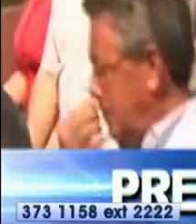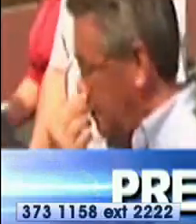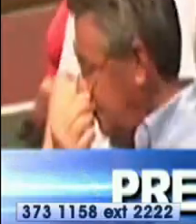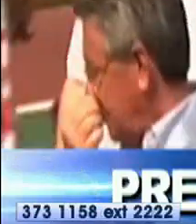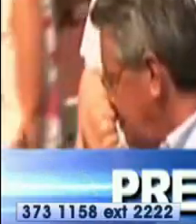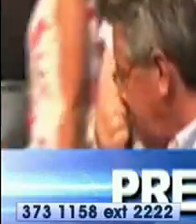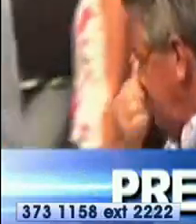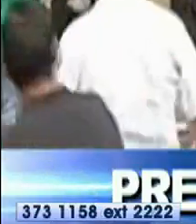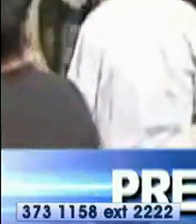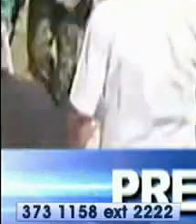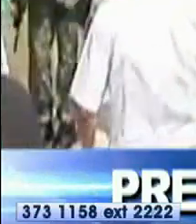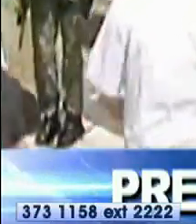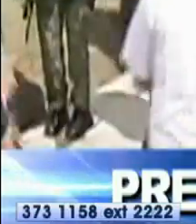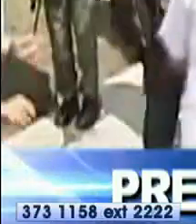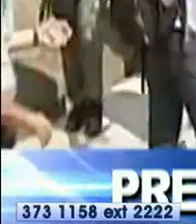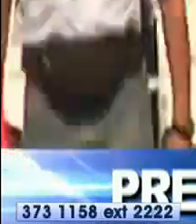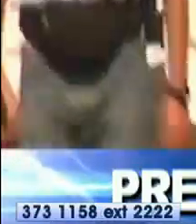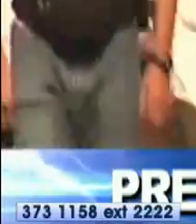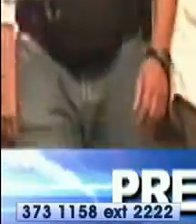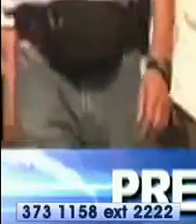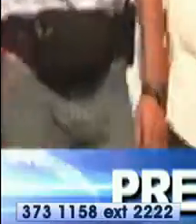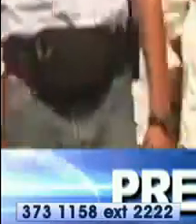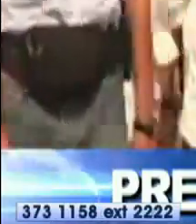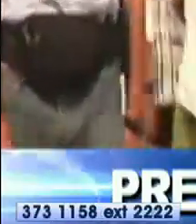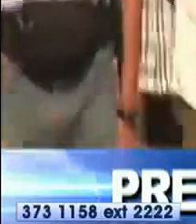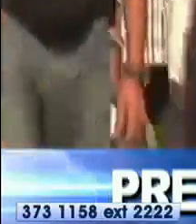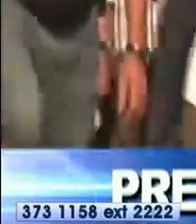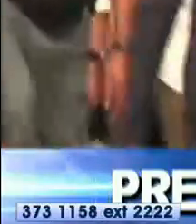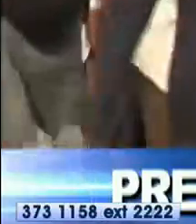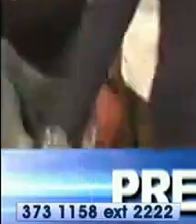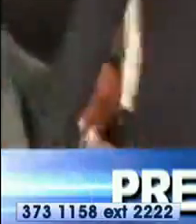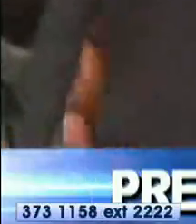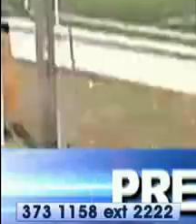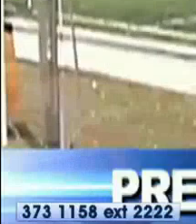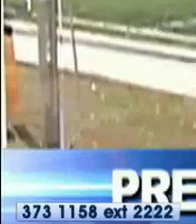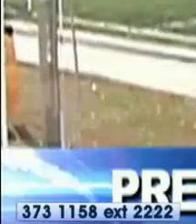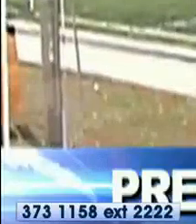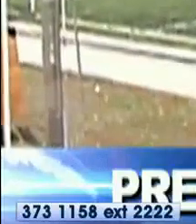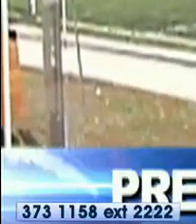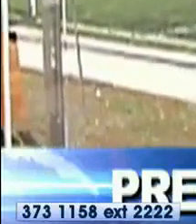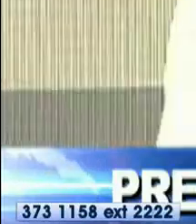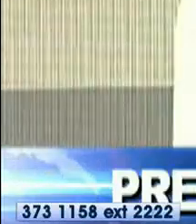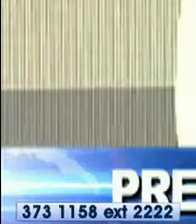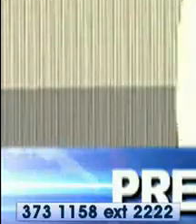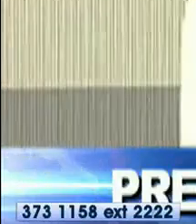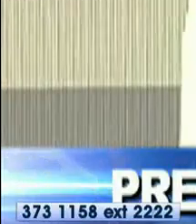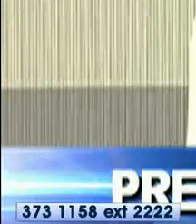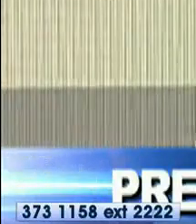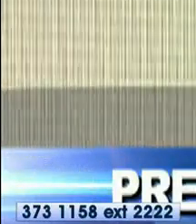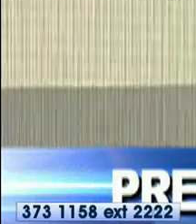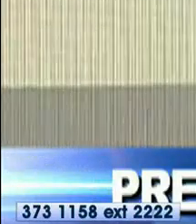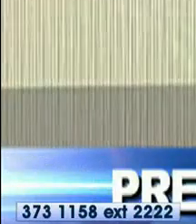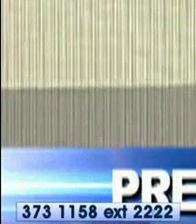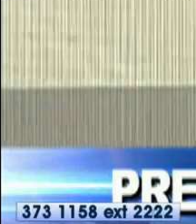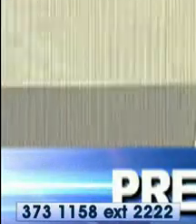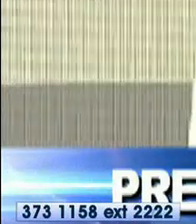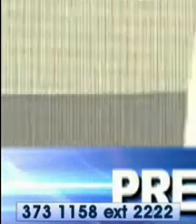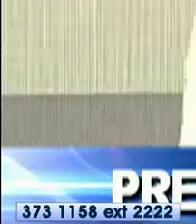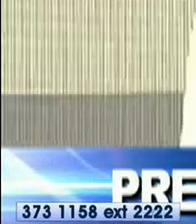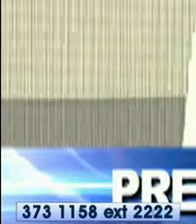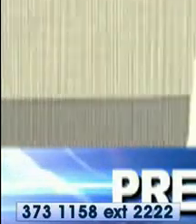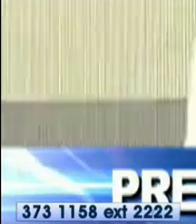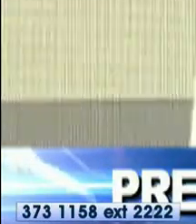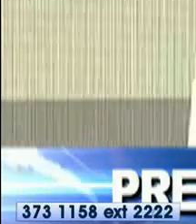Presidente Rafael Correa inauguró varias obras en Guayaquil. Durante el recorrido reiteró su rechazo a lo ocurrido